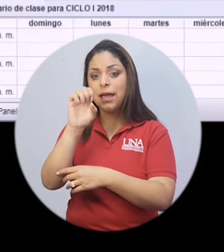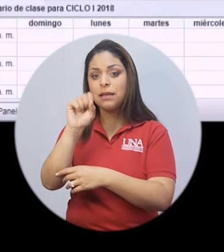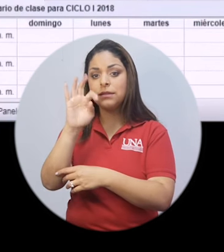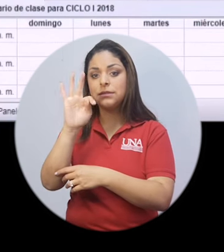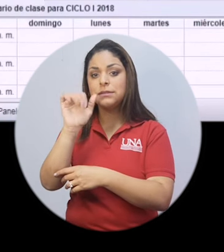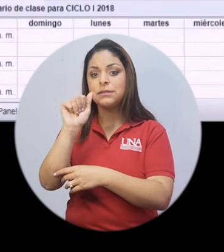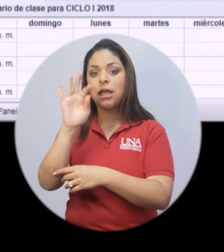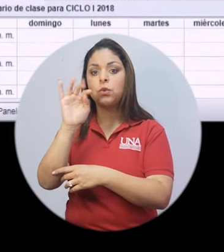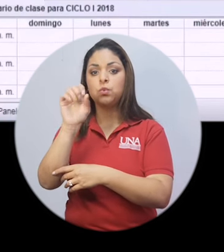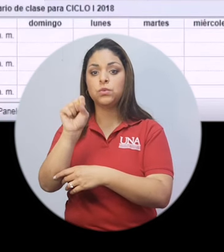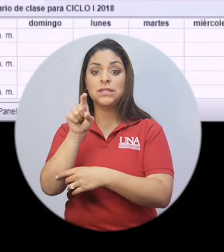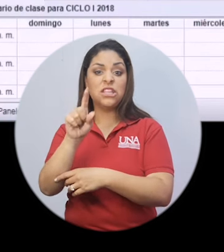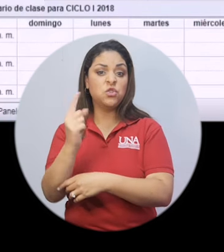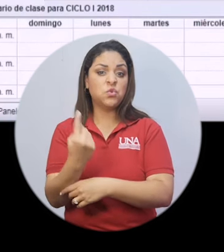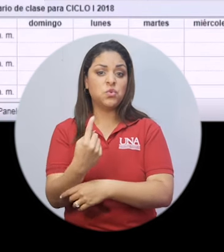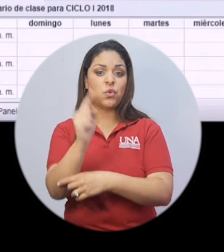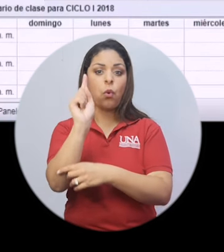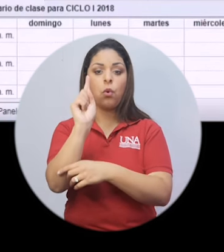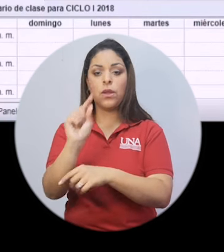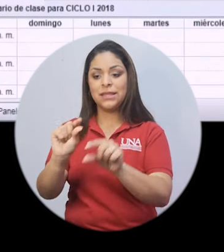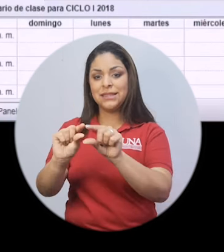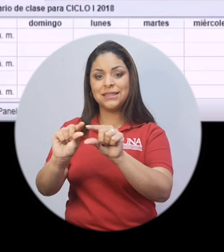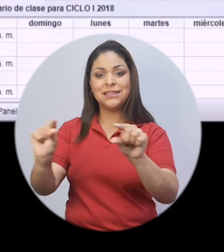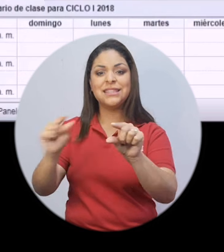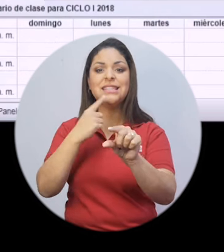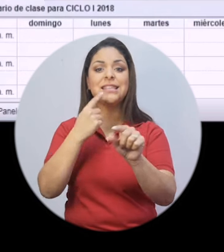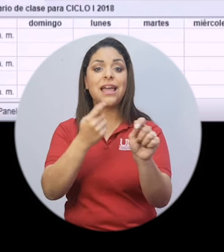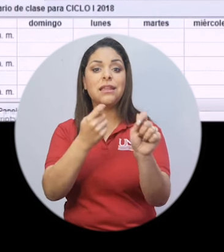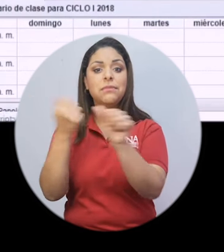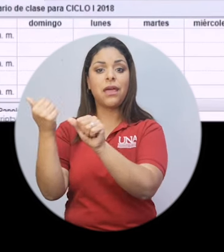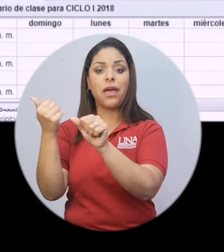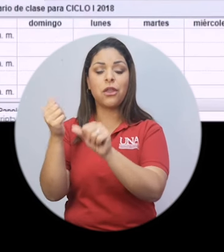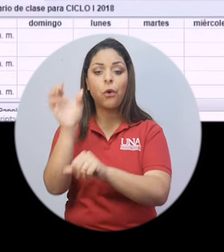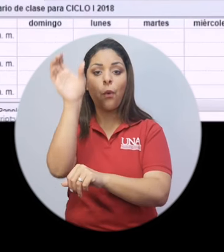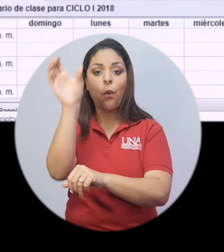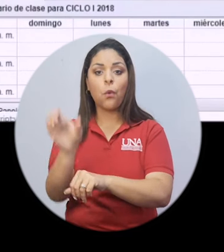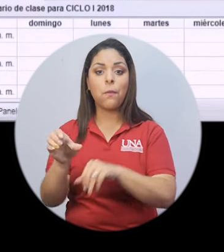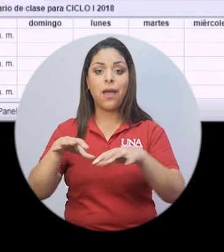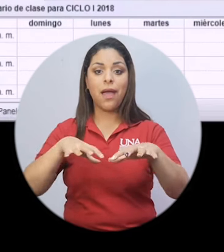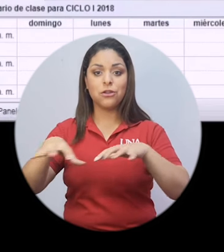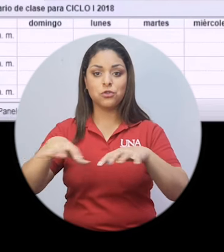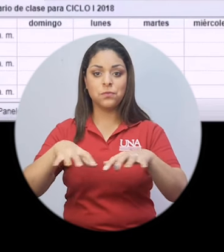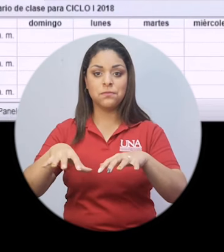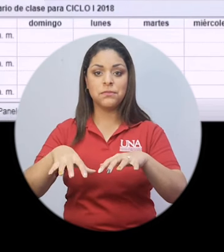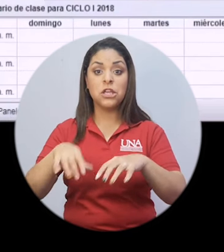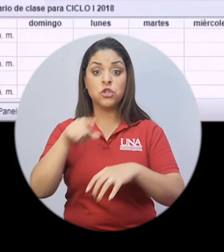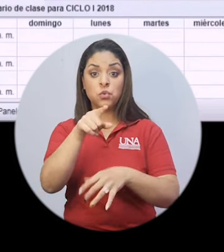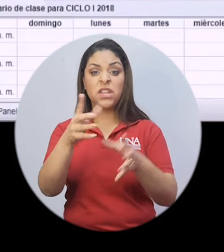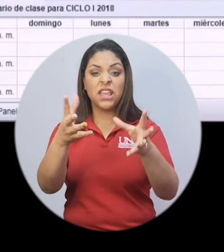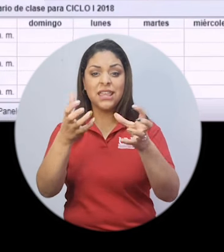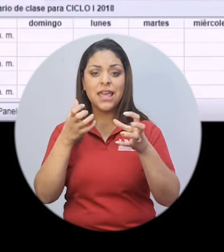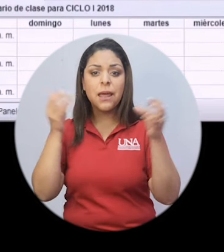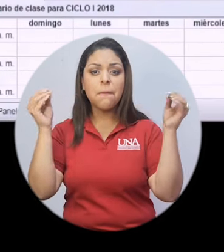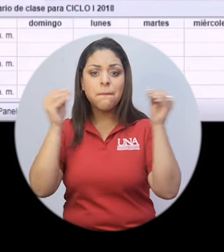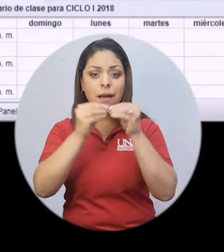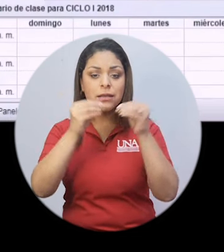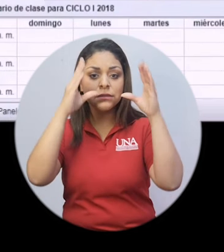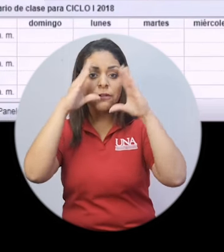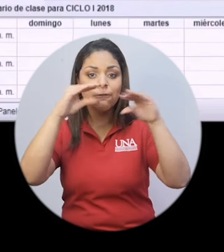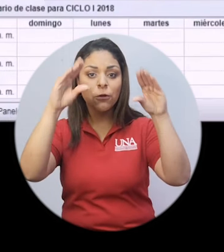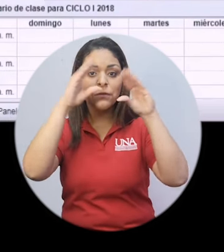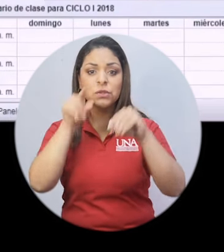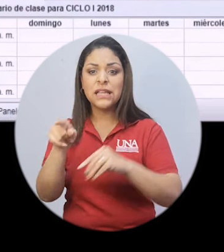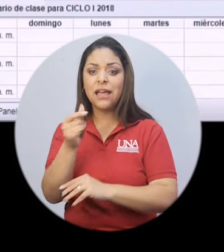Estatus. Y automáticamente se activará la opción Eliminar en la columna Acción. Para ampliar información sobre el